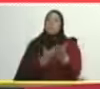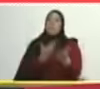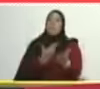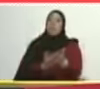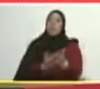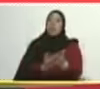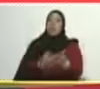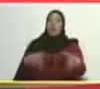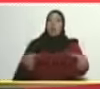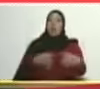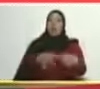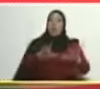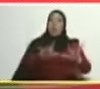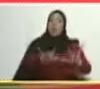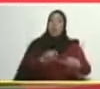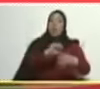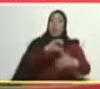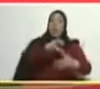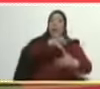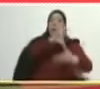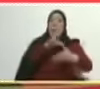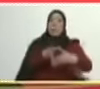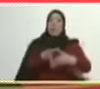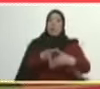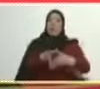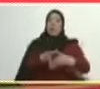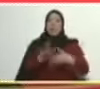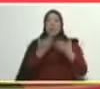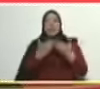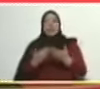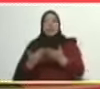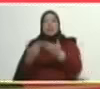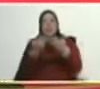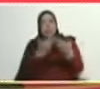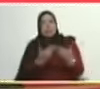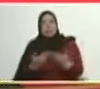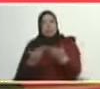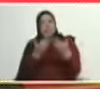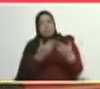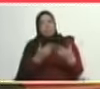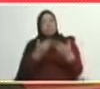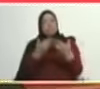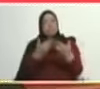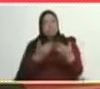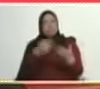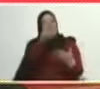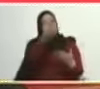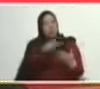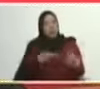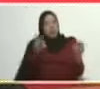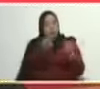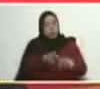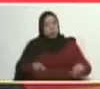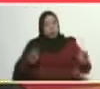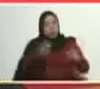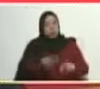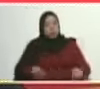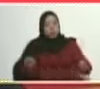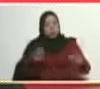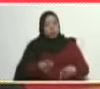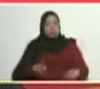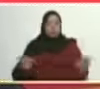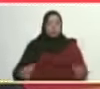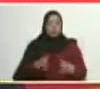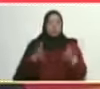de la Secretaría General del ALBA se estudie la posibilidad de, uno, en el marco del reimpulso de